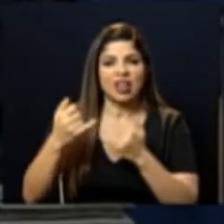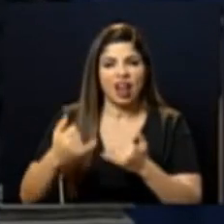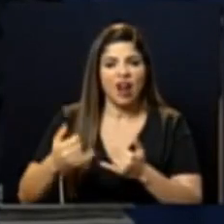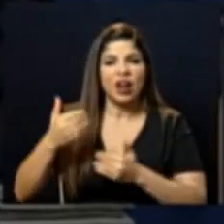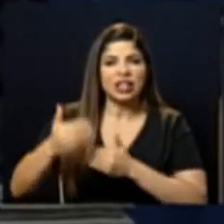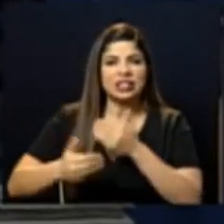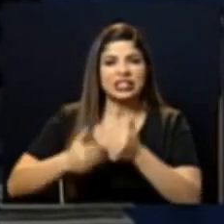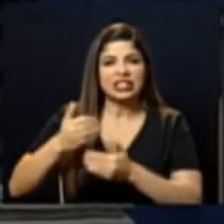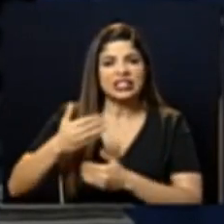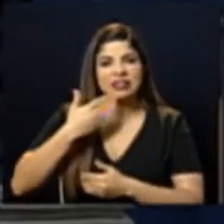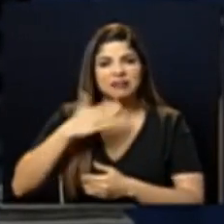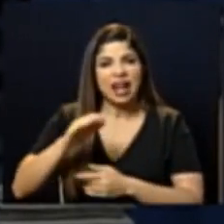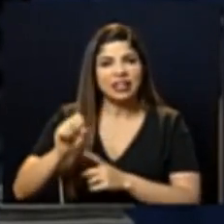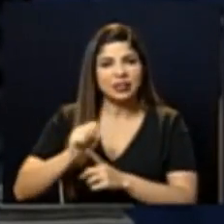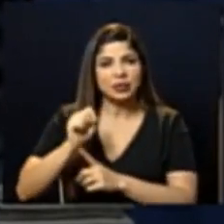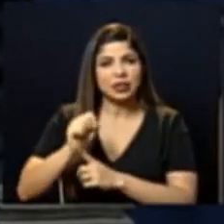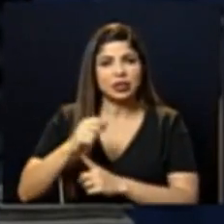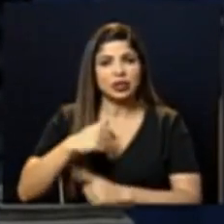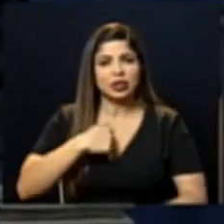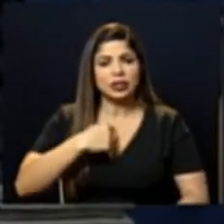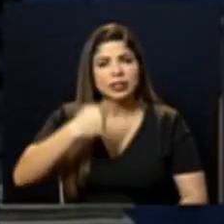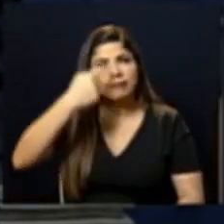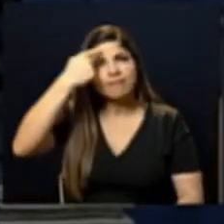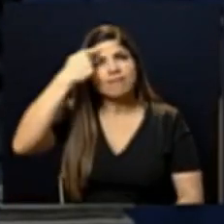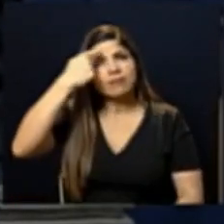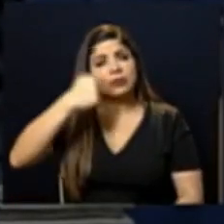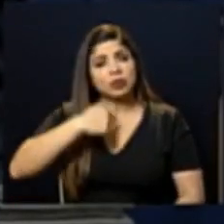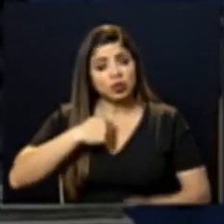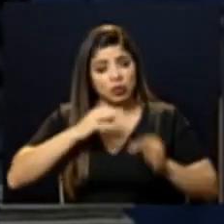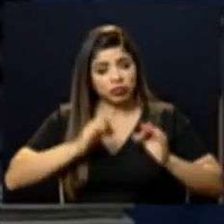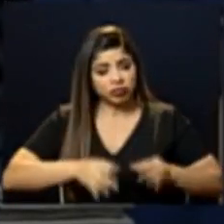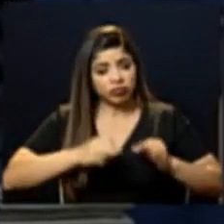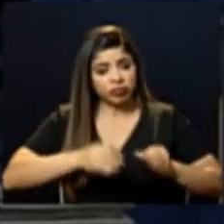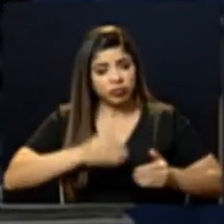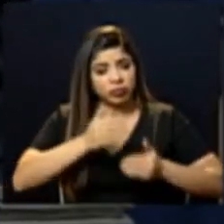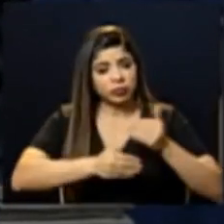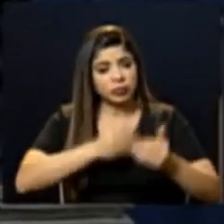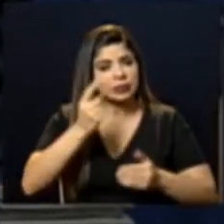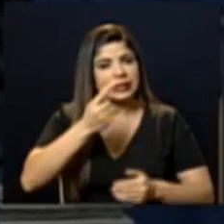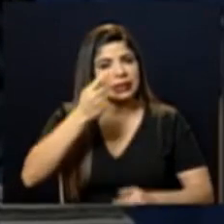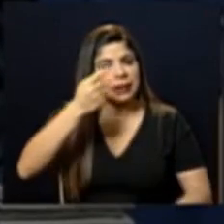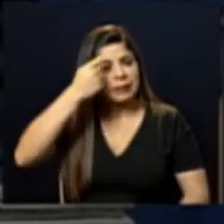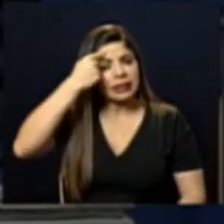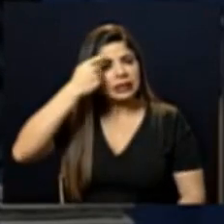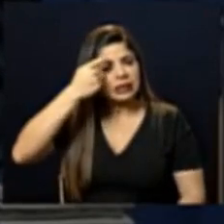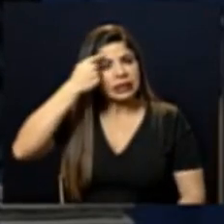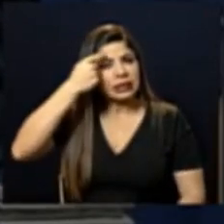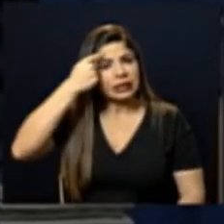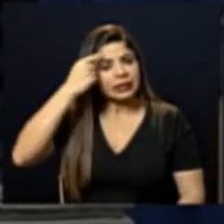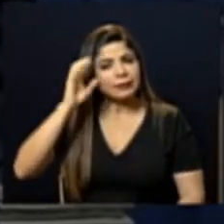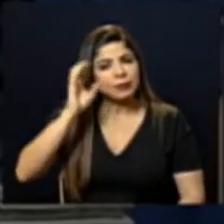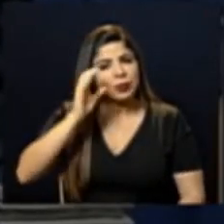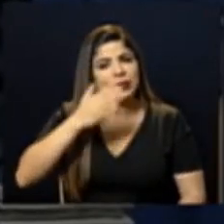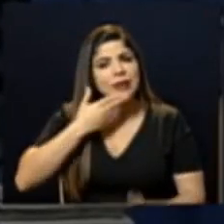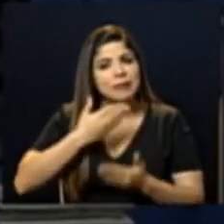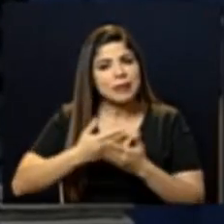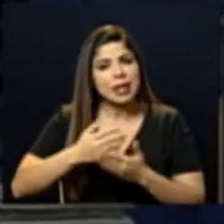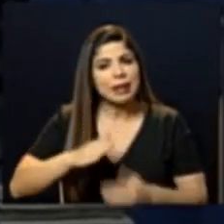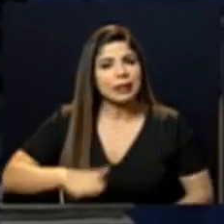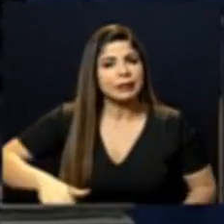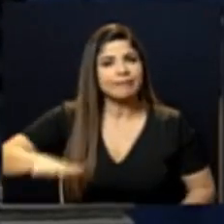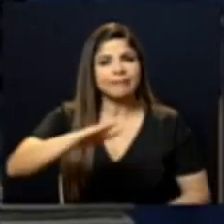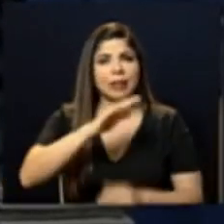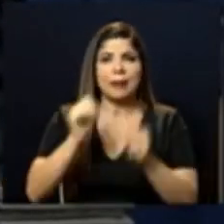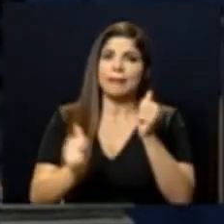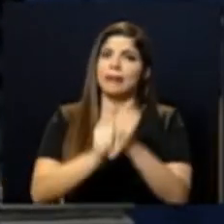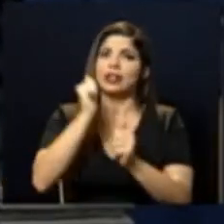mal. En mi mente y en mis decisiones siempre está el bienestar del mayor número de